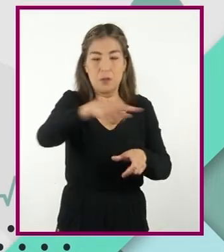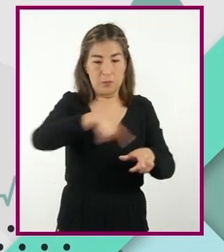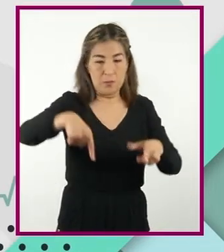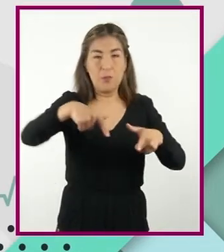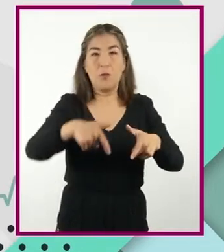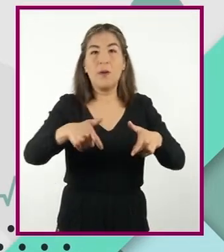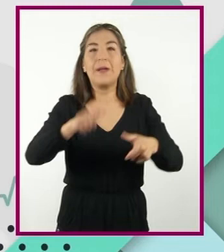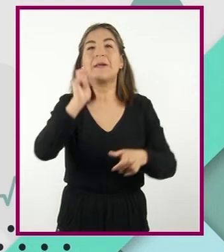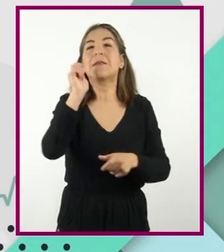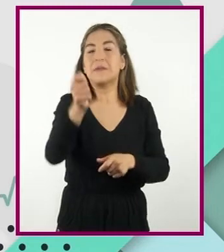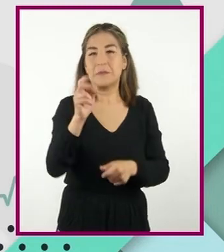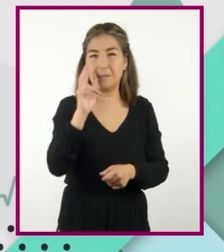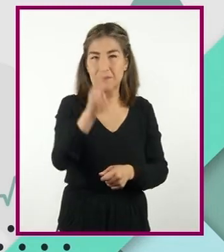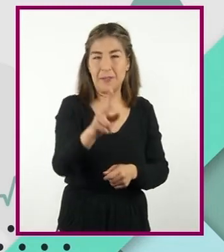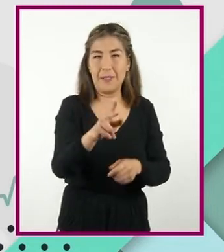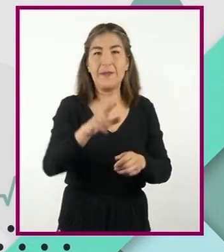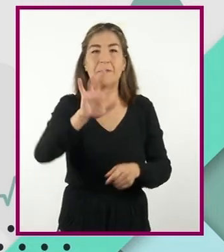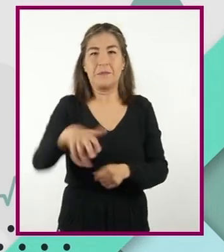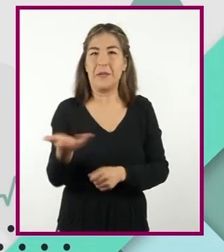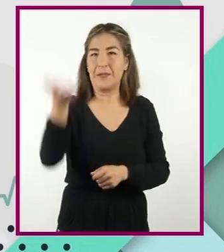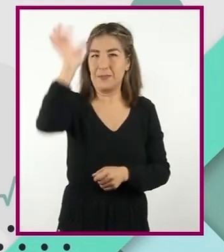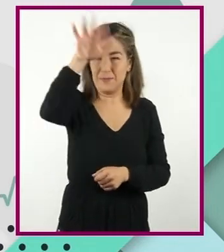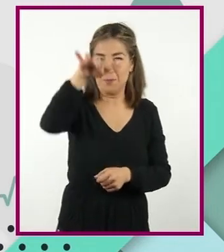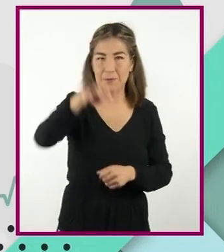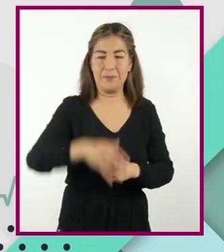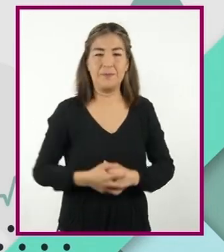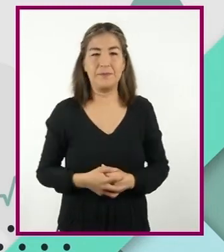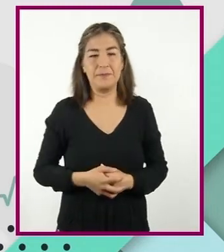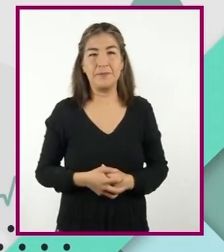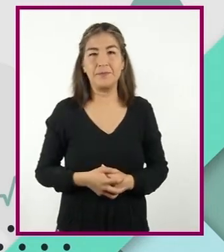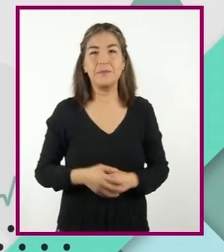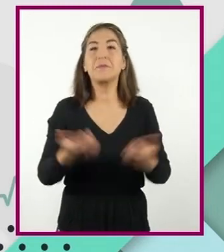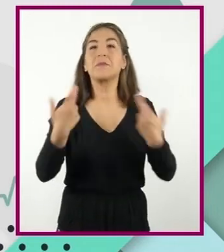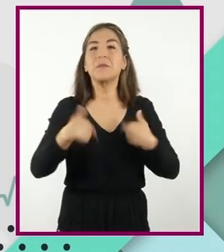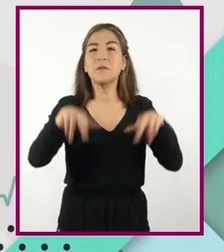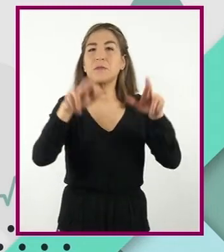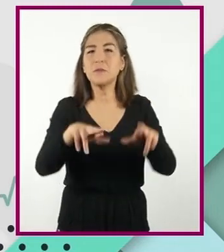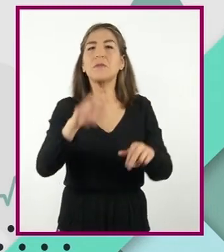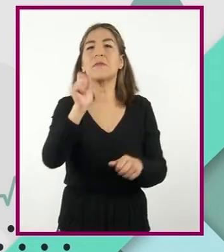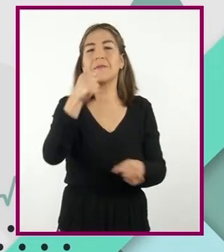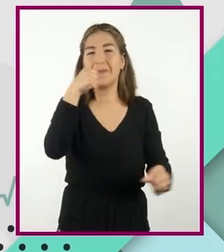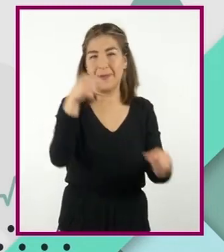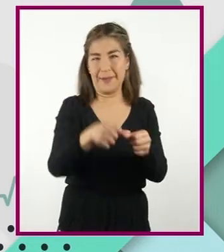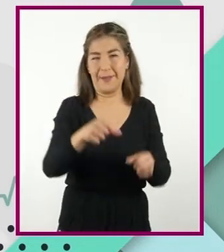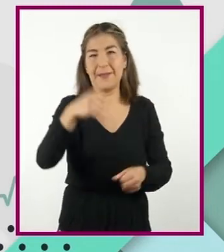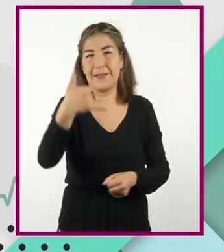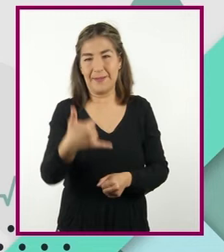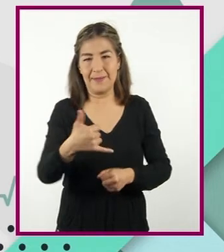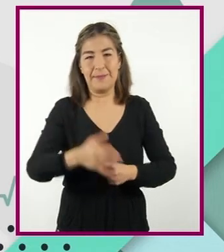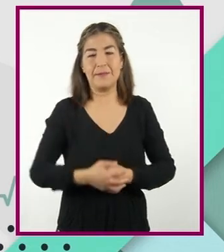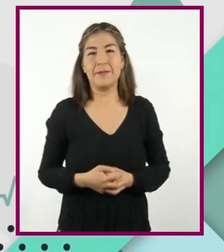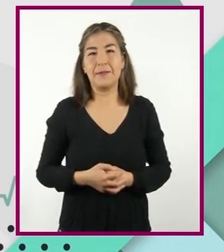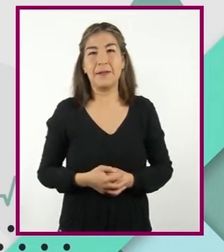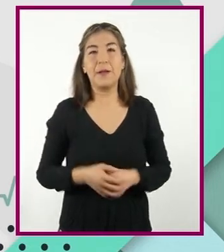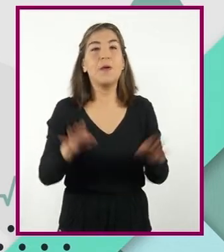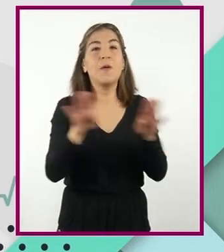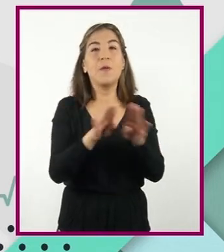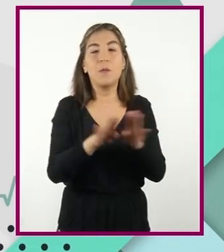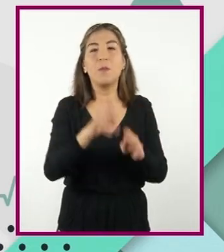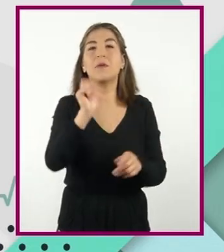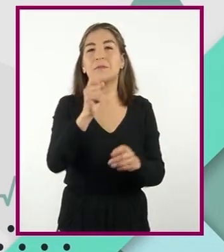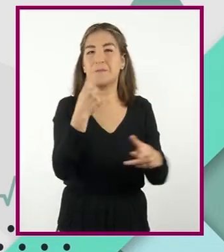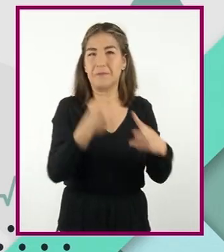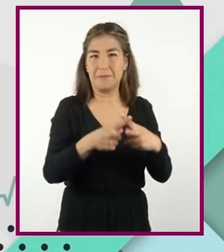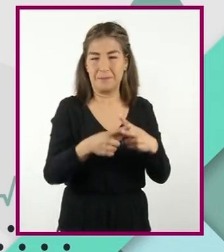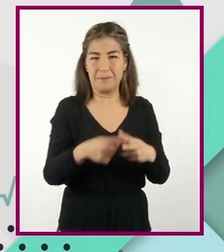del semicírculo de la cancha de básquetbol, que está representada con la letra Y. Llevaremos a cabo una